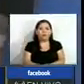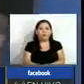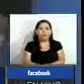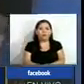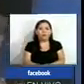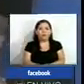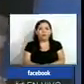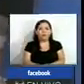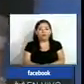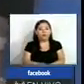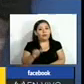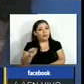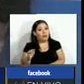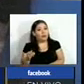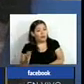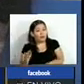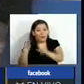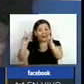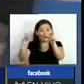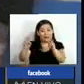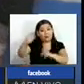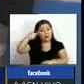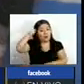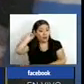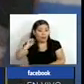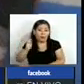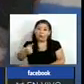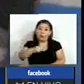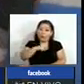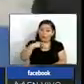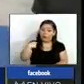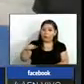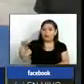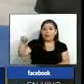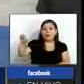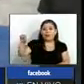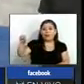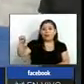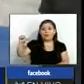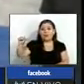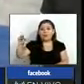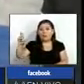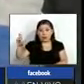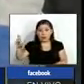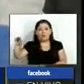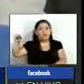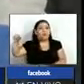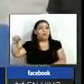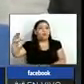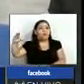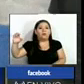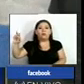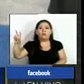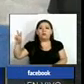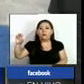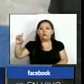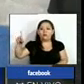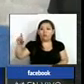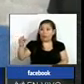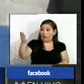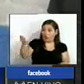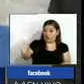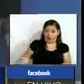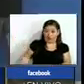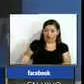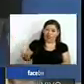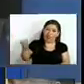Se registró un homicidio en perjuicio de Esaú Ezequiel Acevedo Villegas. Esta persona